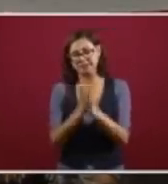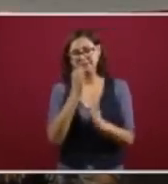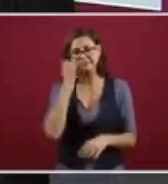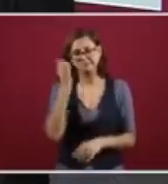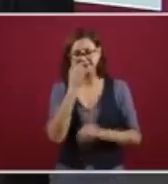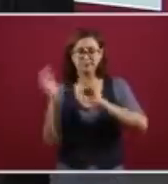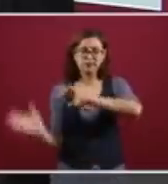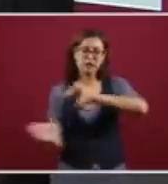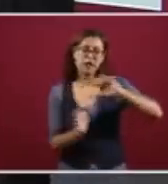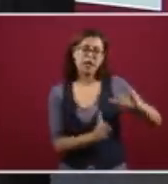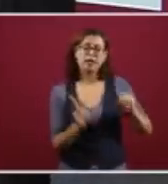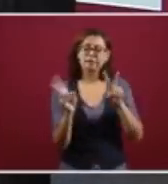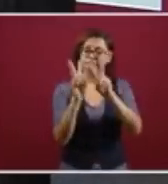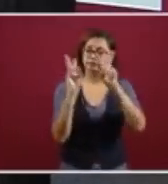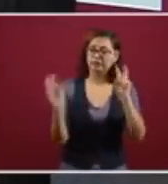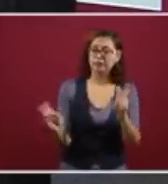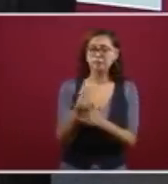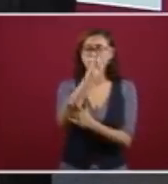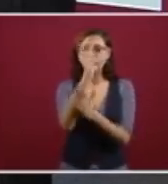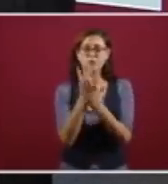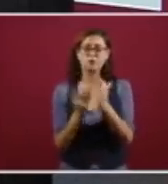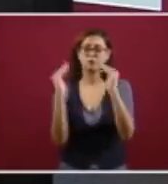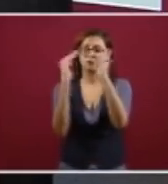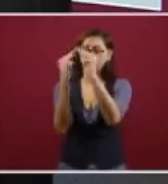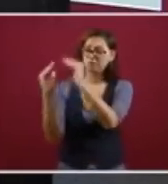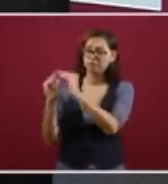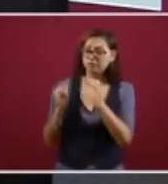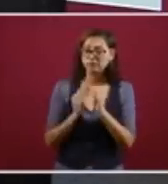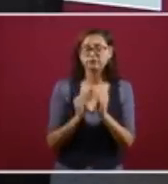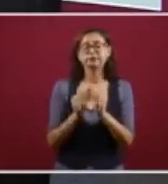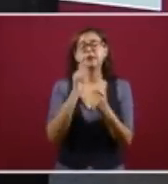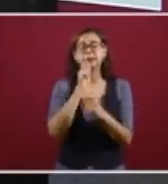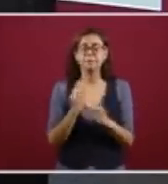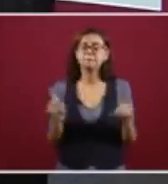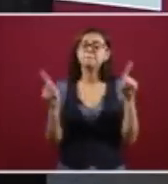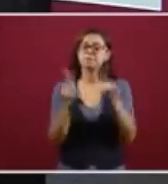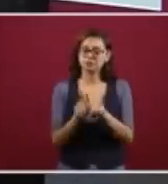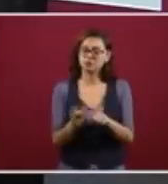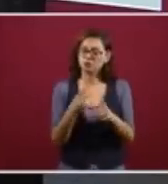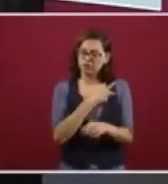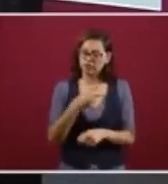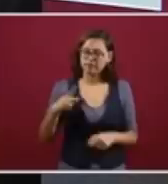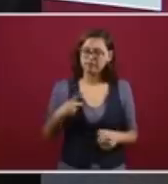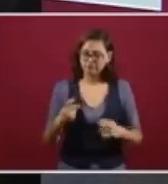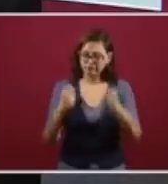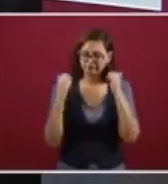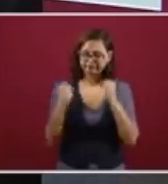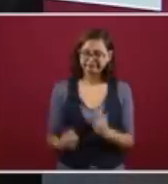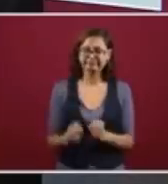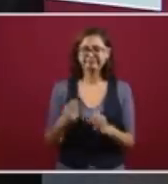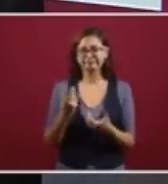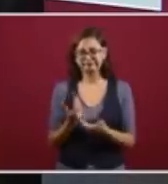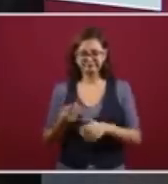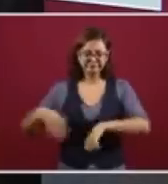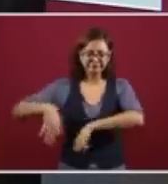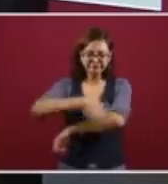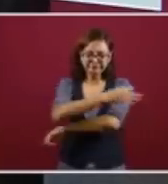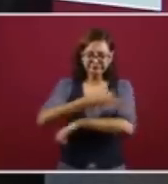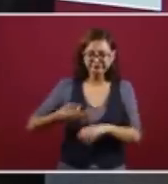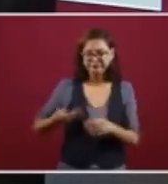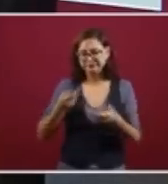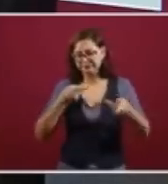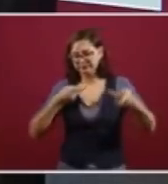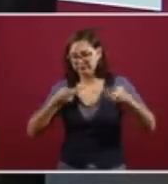la adecuada realización del diseño y de la seguridad estructural mediante la asistencia